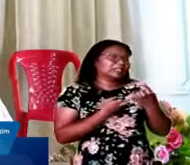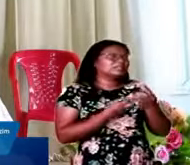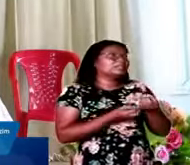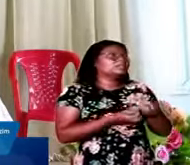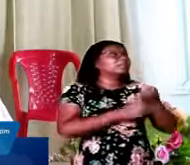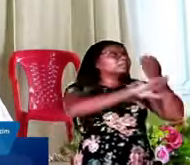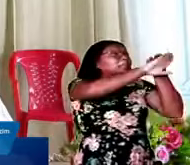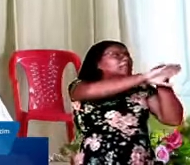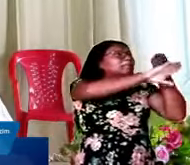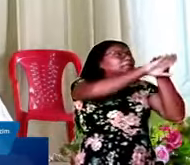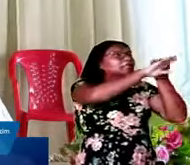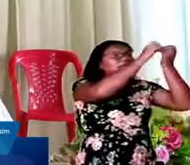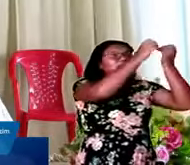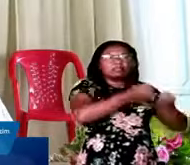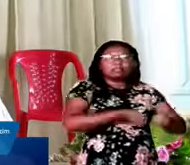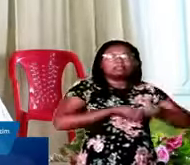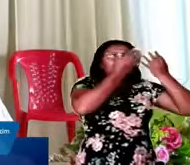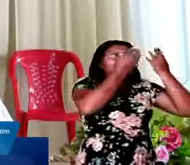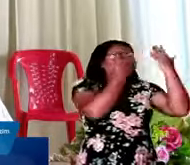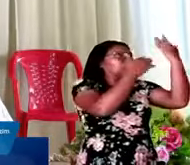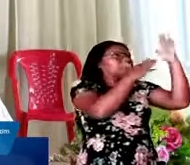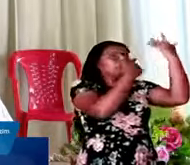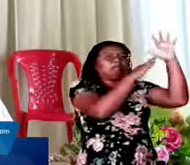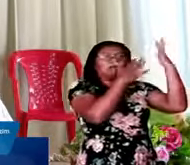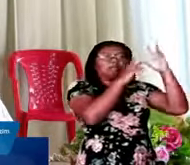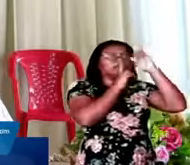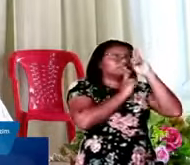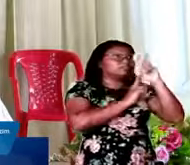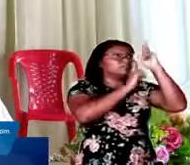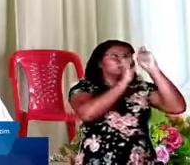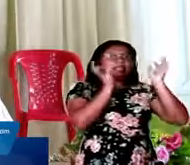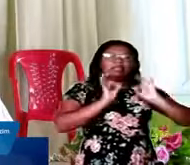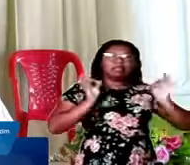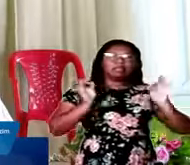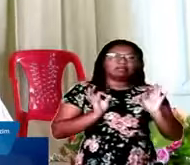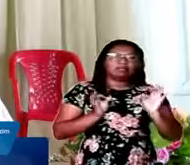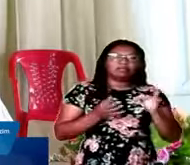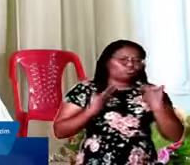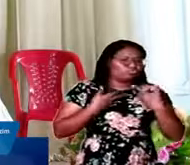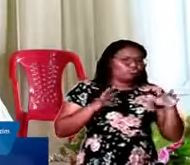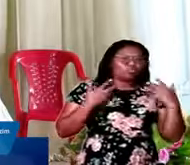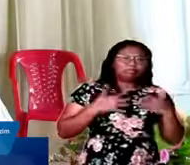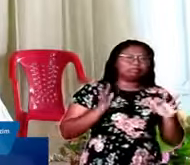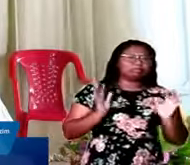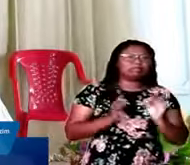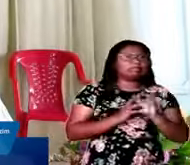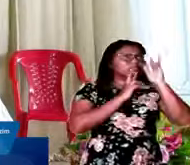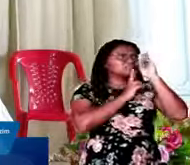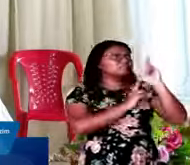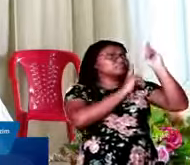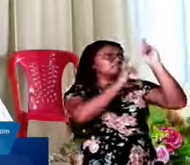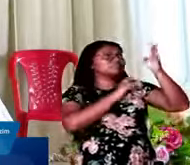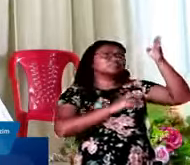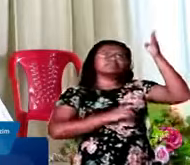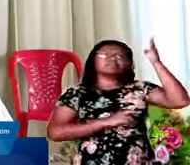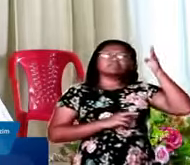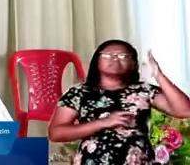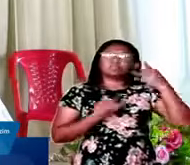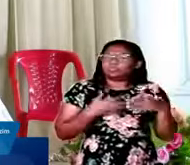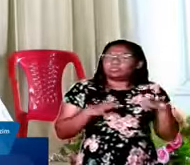ni siquiera la alabanza y el reconocimiento a veces. No quieren darle el reconocimiento a Dios.